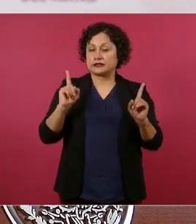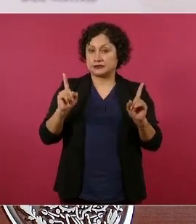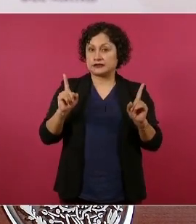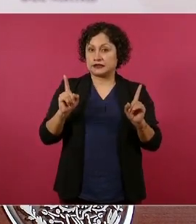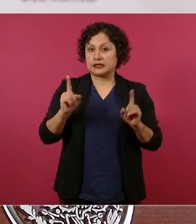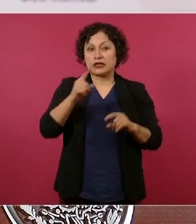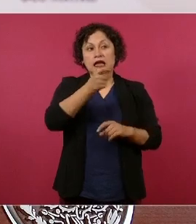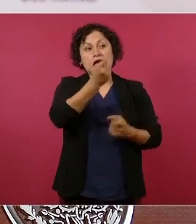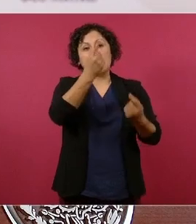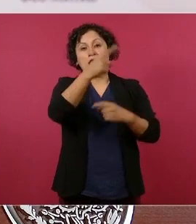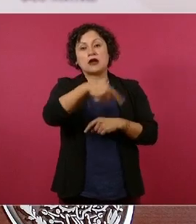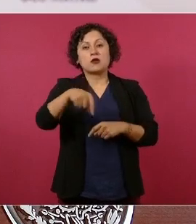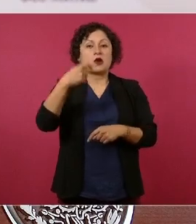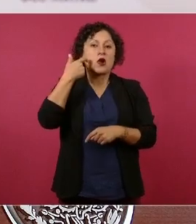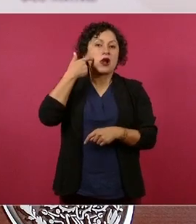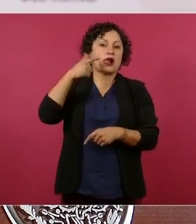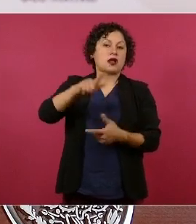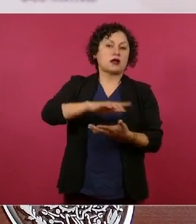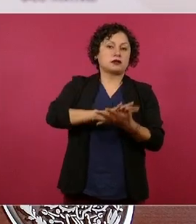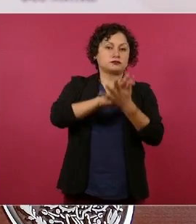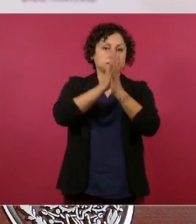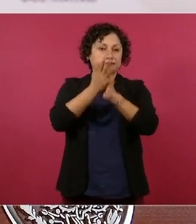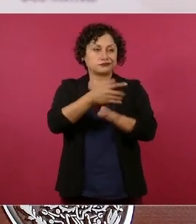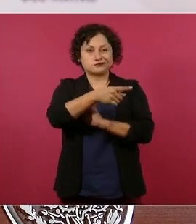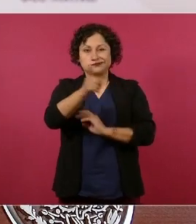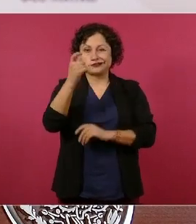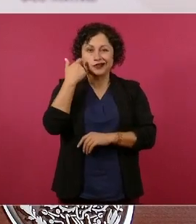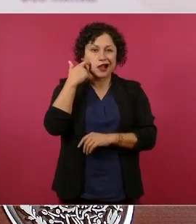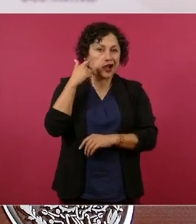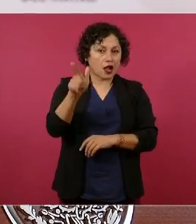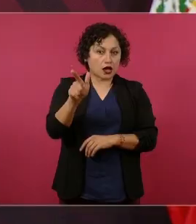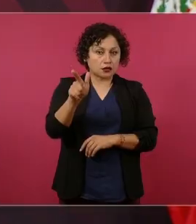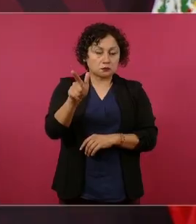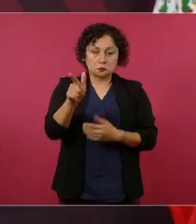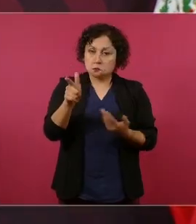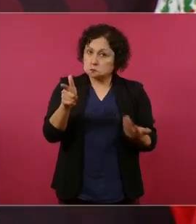la transformación, ¿no?, del país,